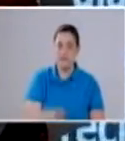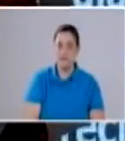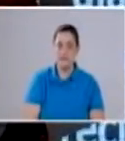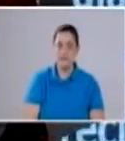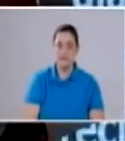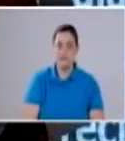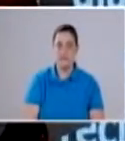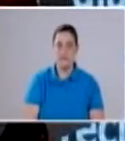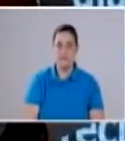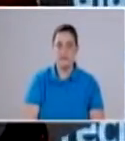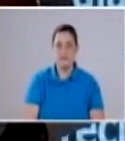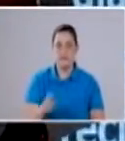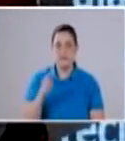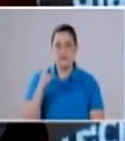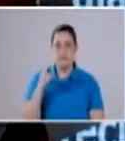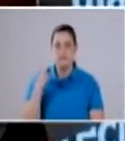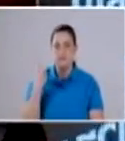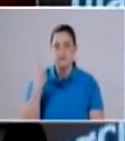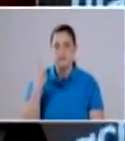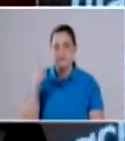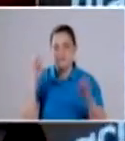Y uno de los más